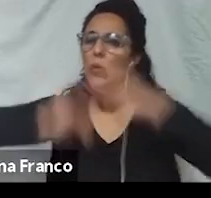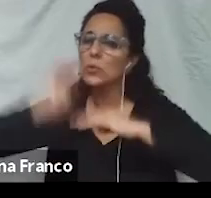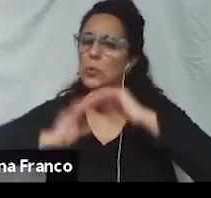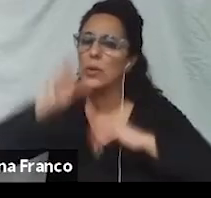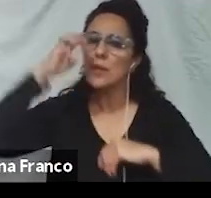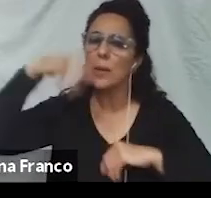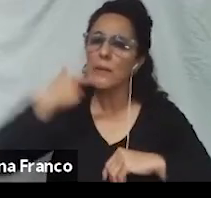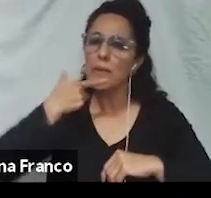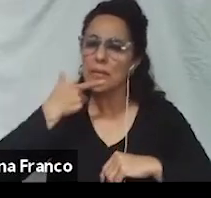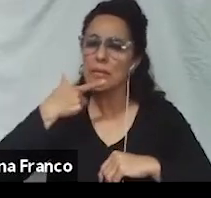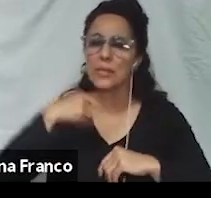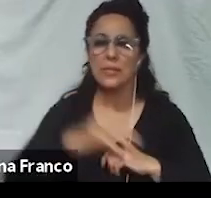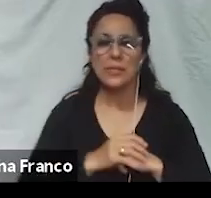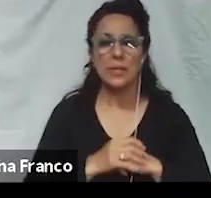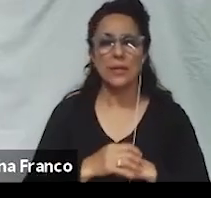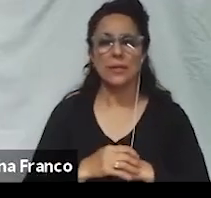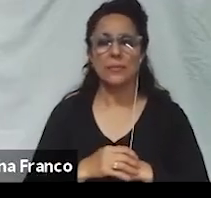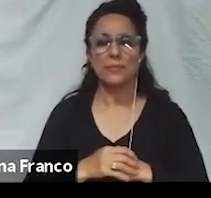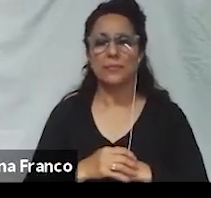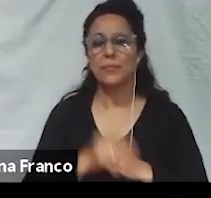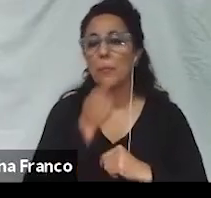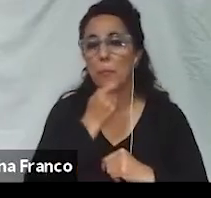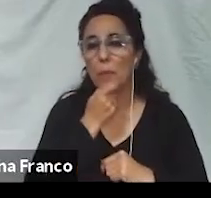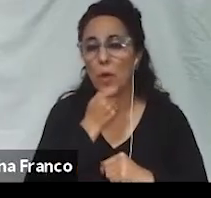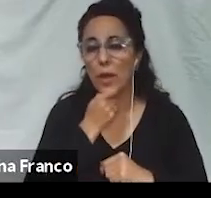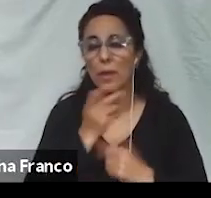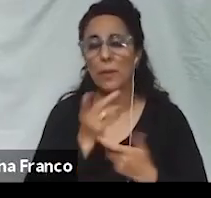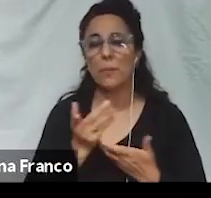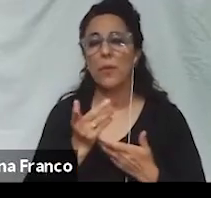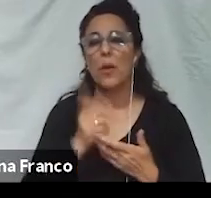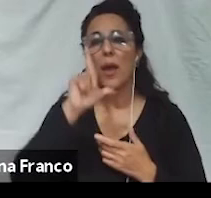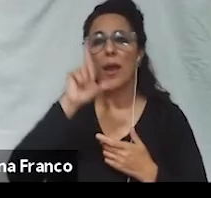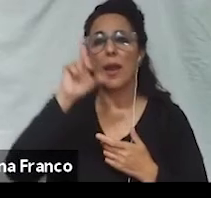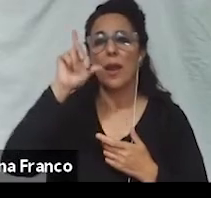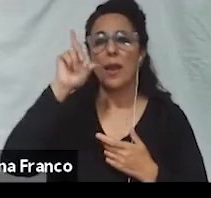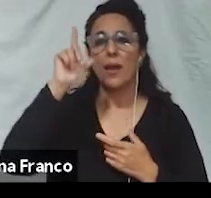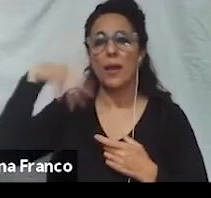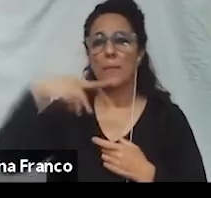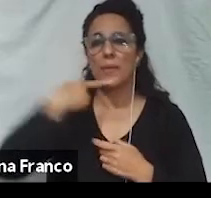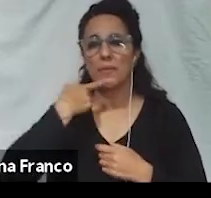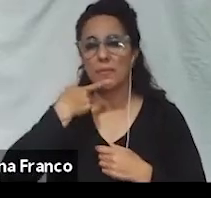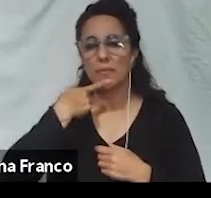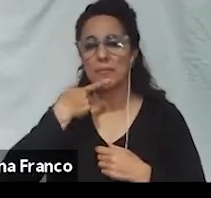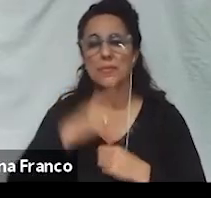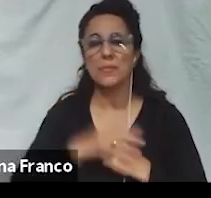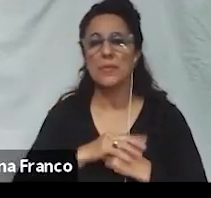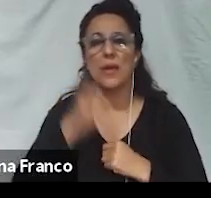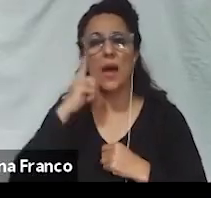algún CMS como WordPress o Joomla, o es algún LMS